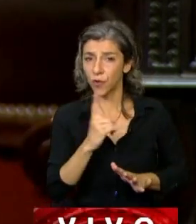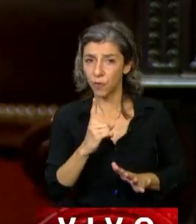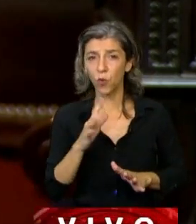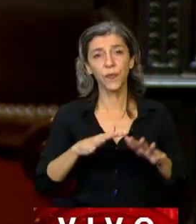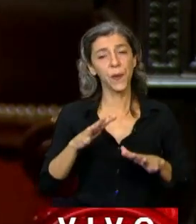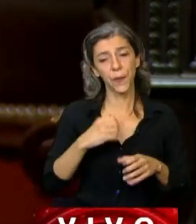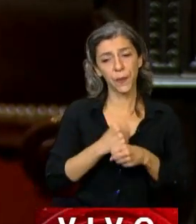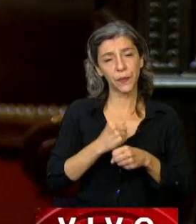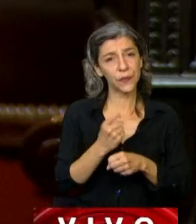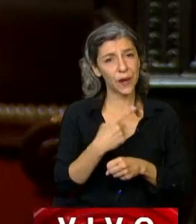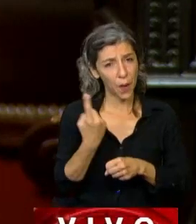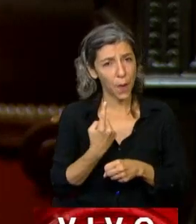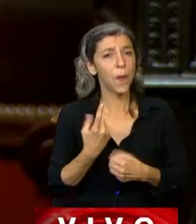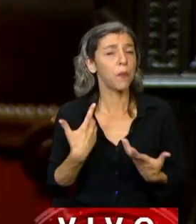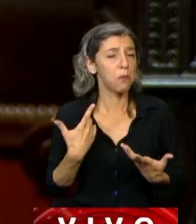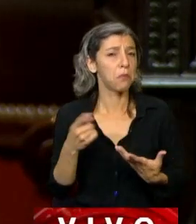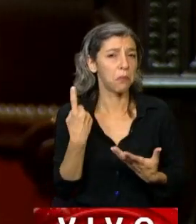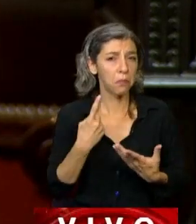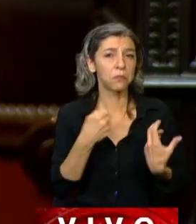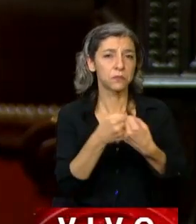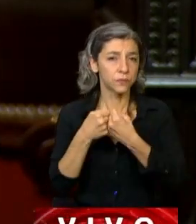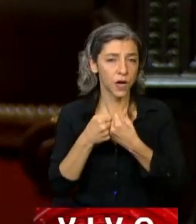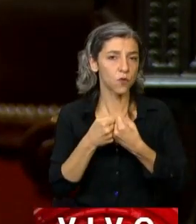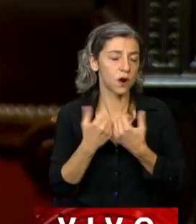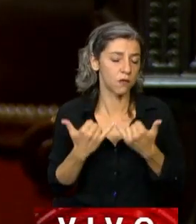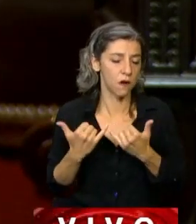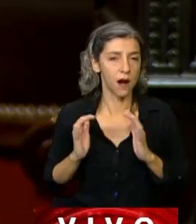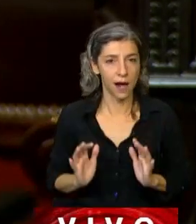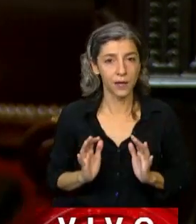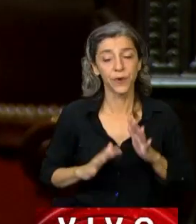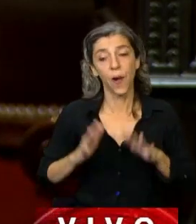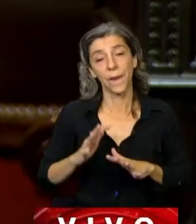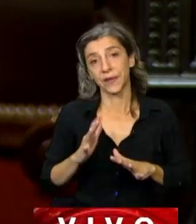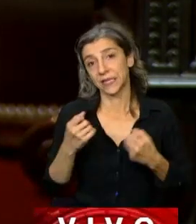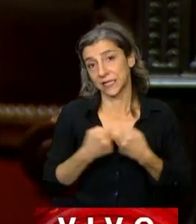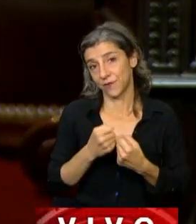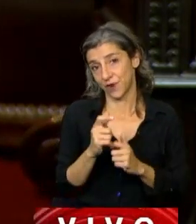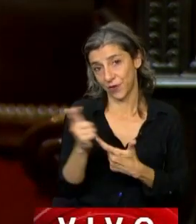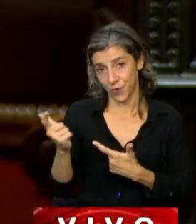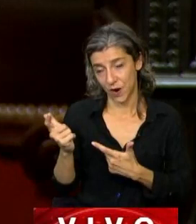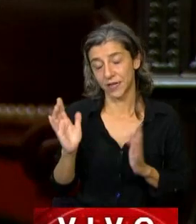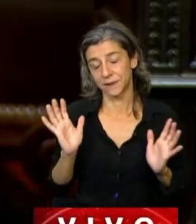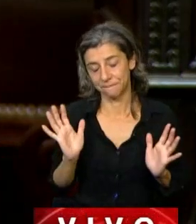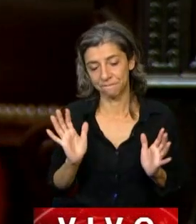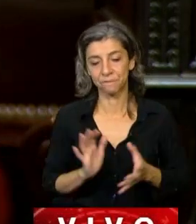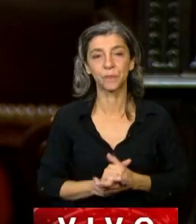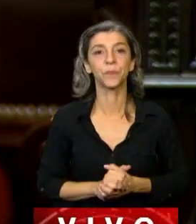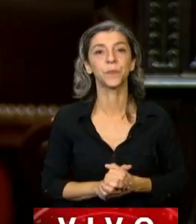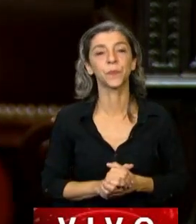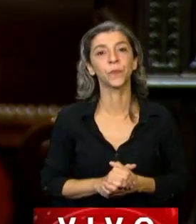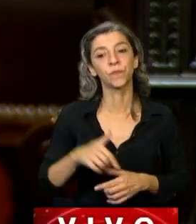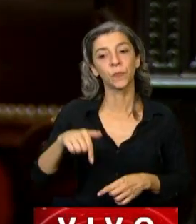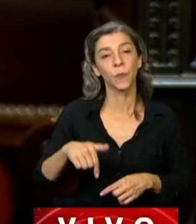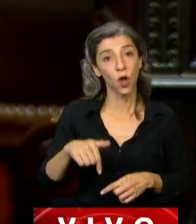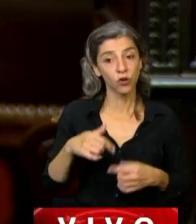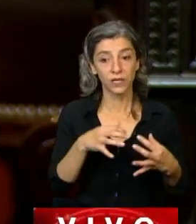hay veces que encontramos acuerdos, pero en muchas otras ocasiones encontramos desacuerdos, estamos en desacuerdo. Hoy en